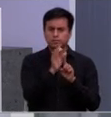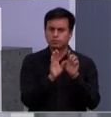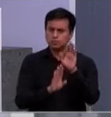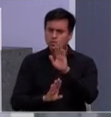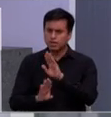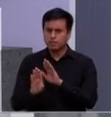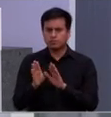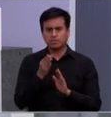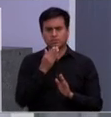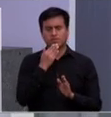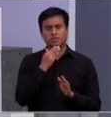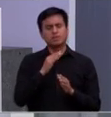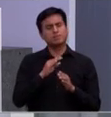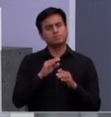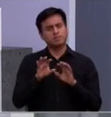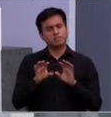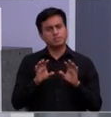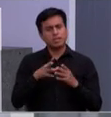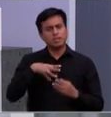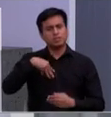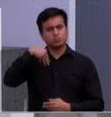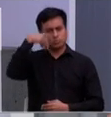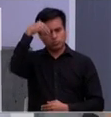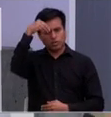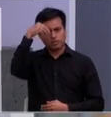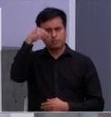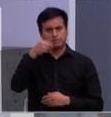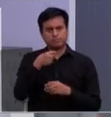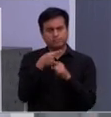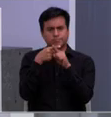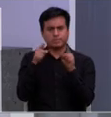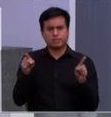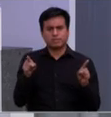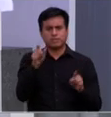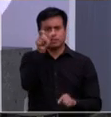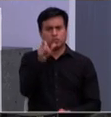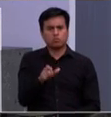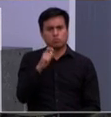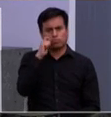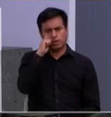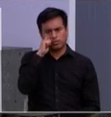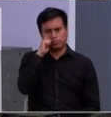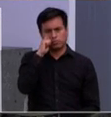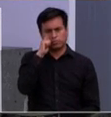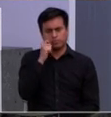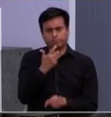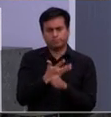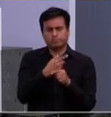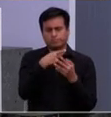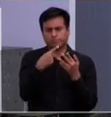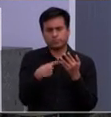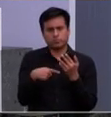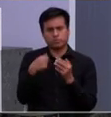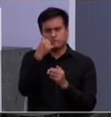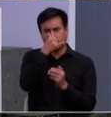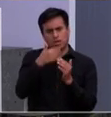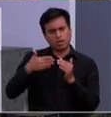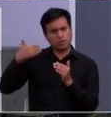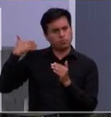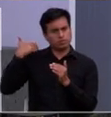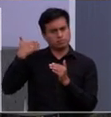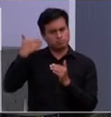el cuidado de los bienes espirituales que distinguen al ser humano en todas las épocas.